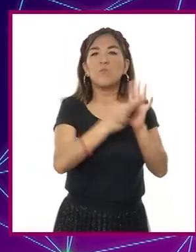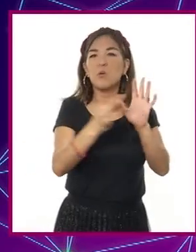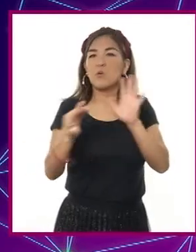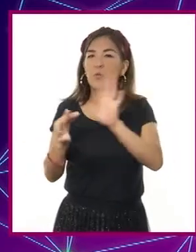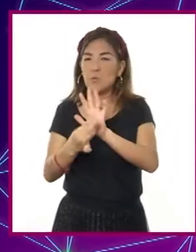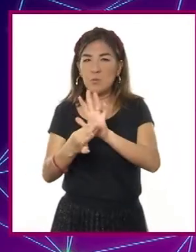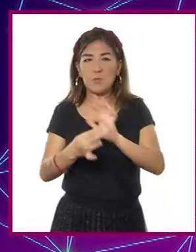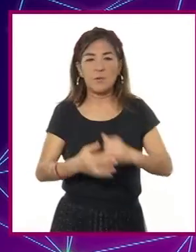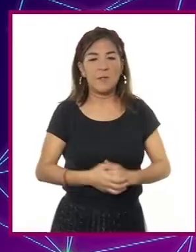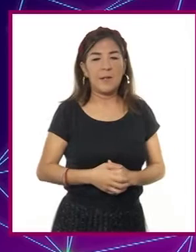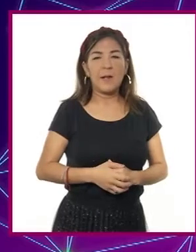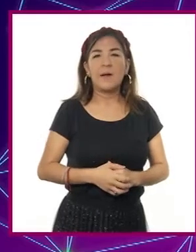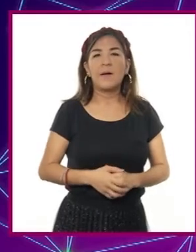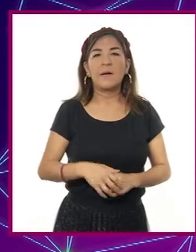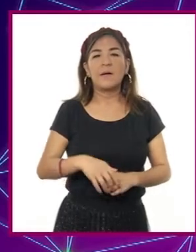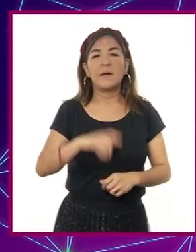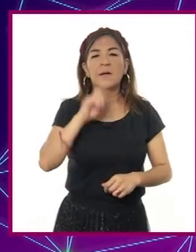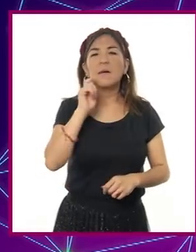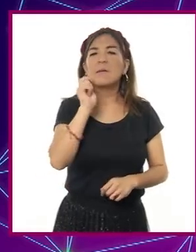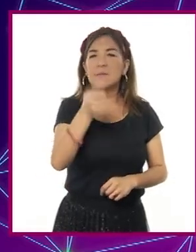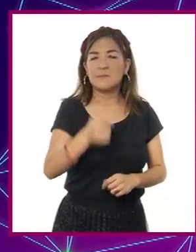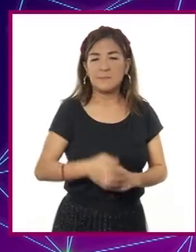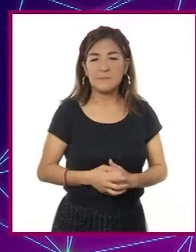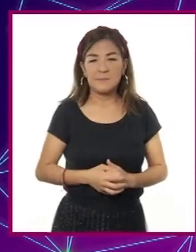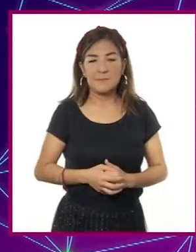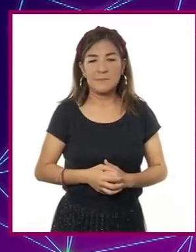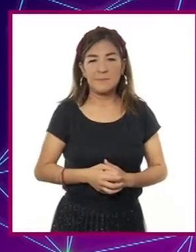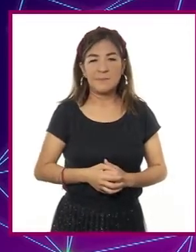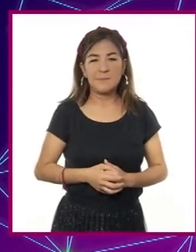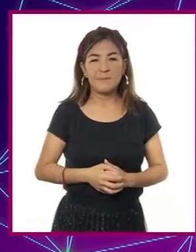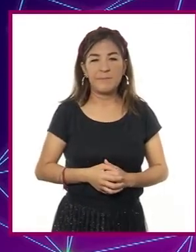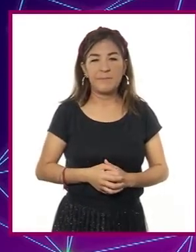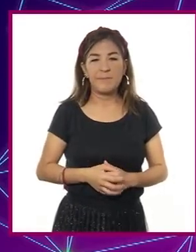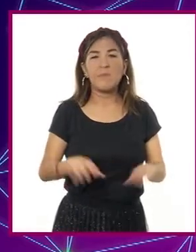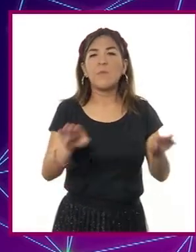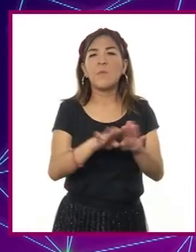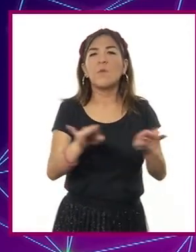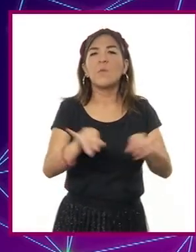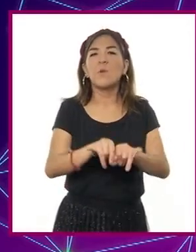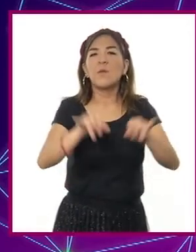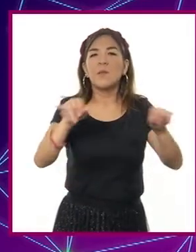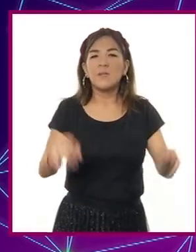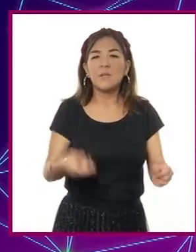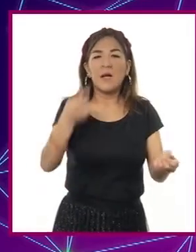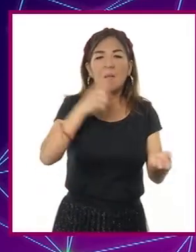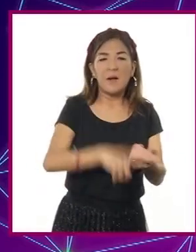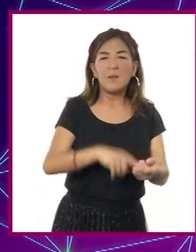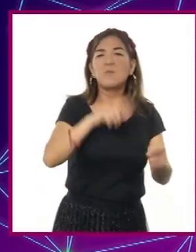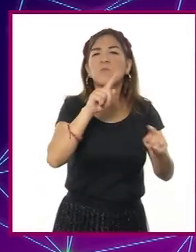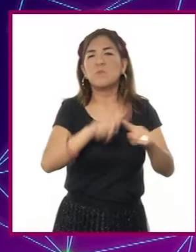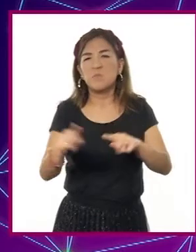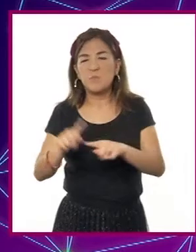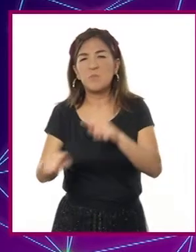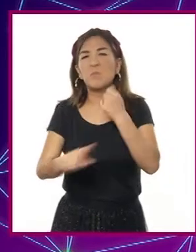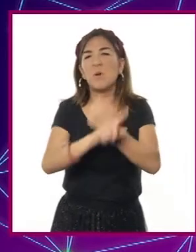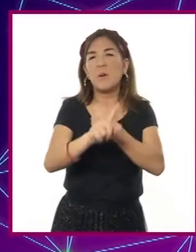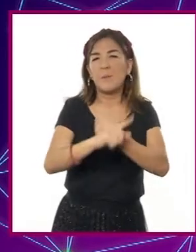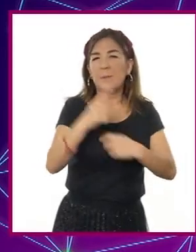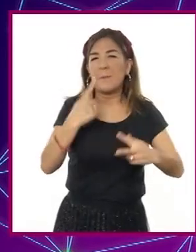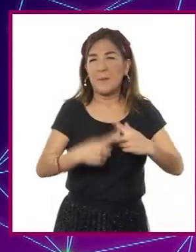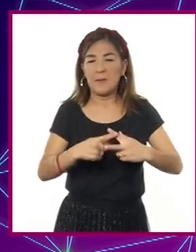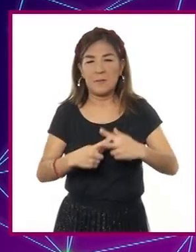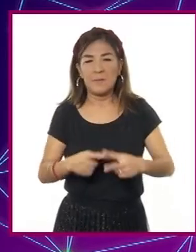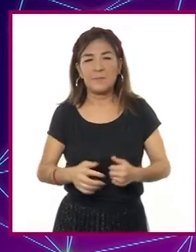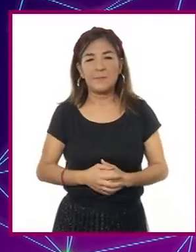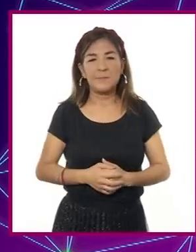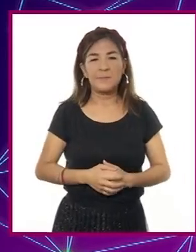decir, es equidistante, lo que se emplea en la solución de diversos problemas y situaciones. En